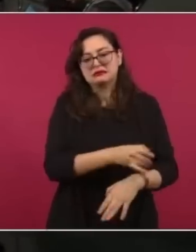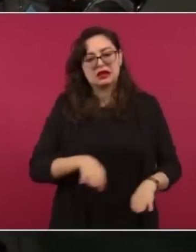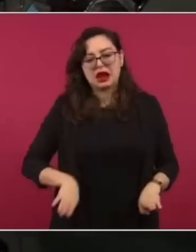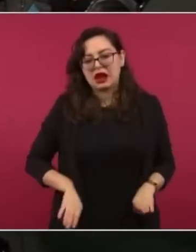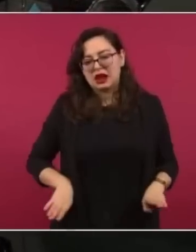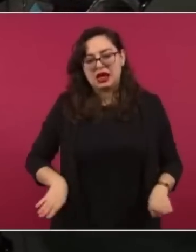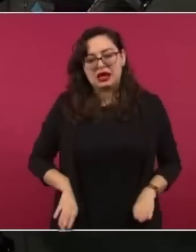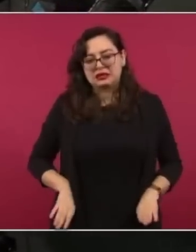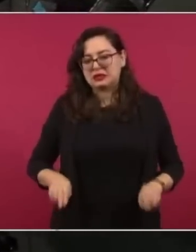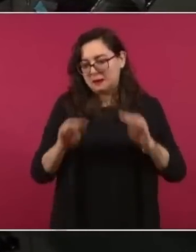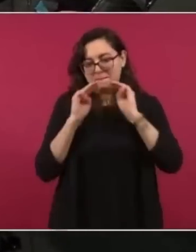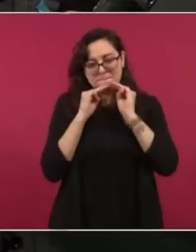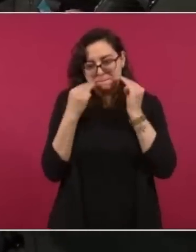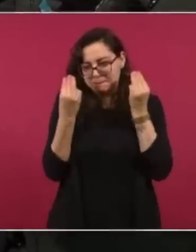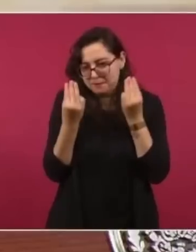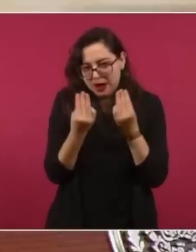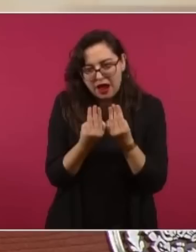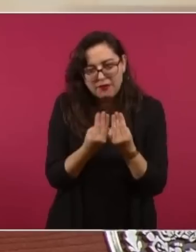Es